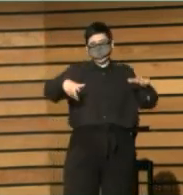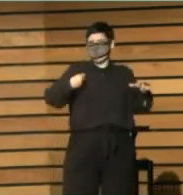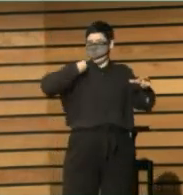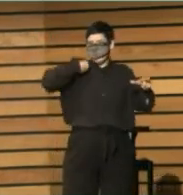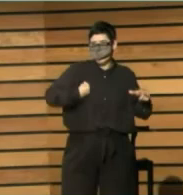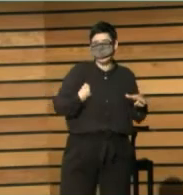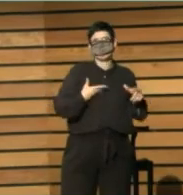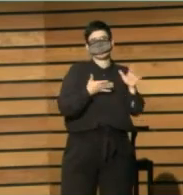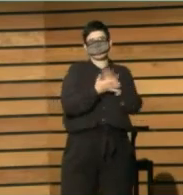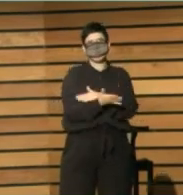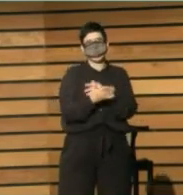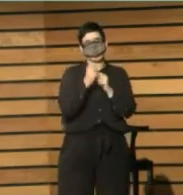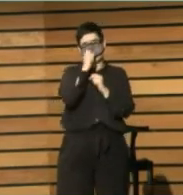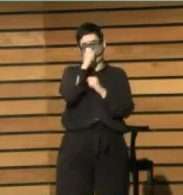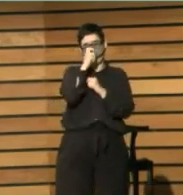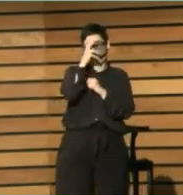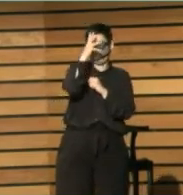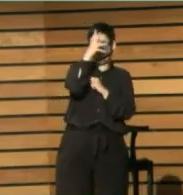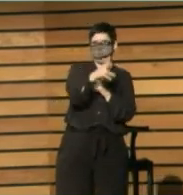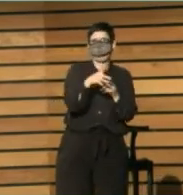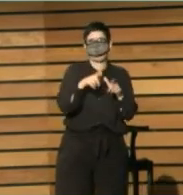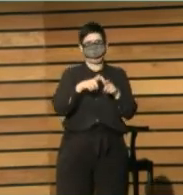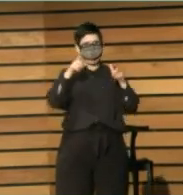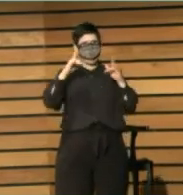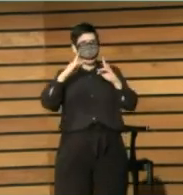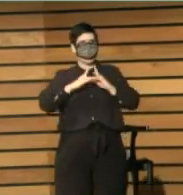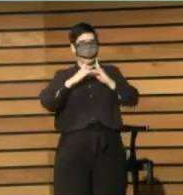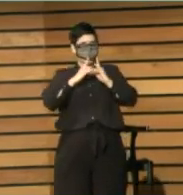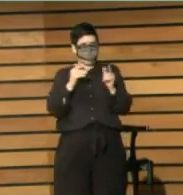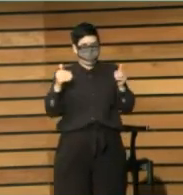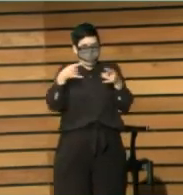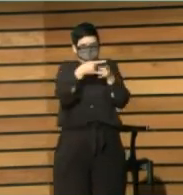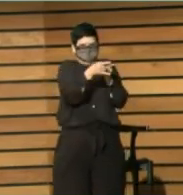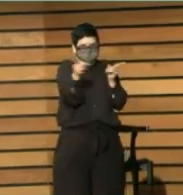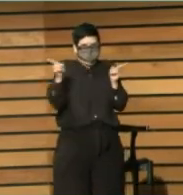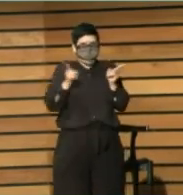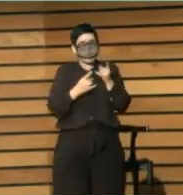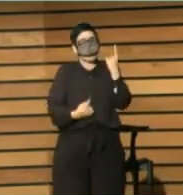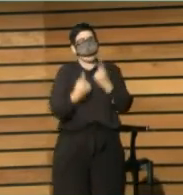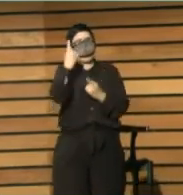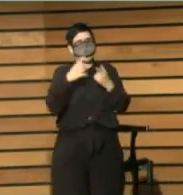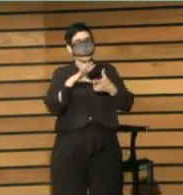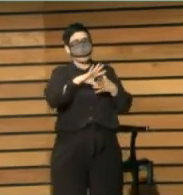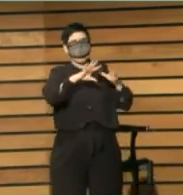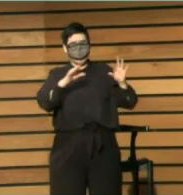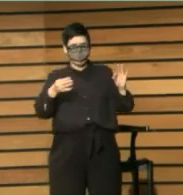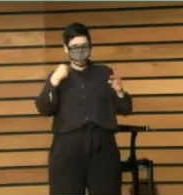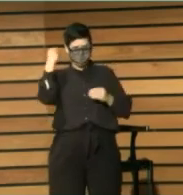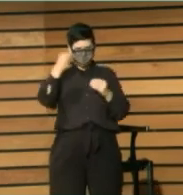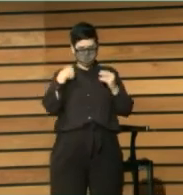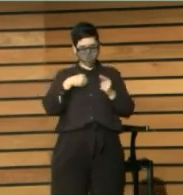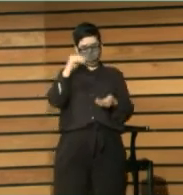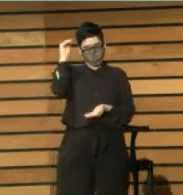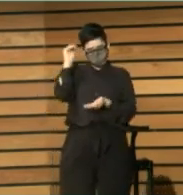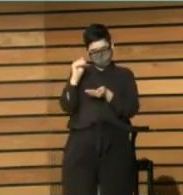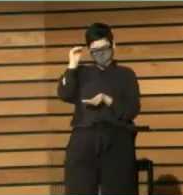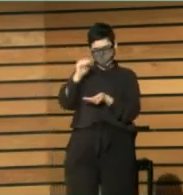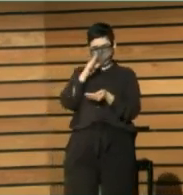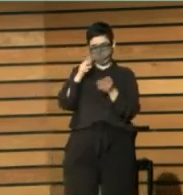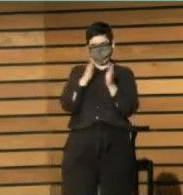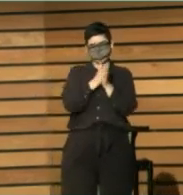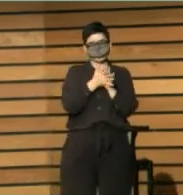muchos años y amigos, e incluso yo mismo, hemos llegado a creer que yo soy bajito porque crecí en una